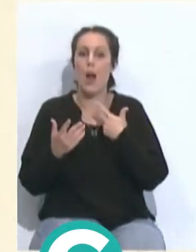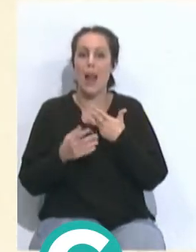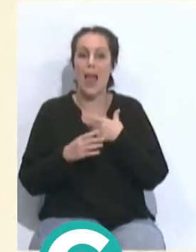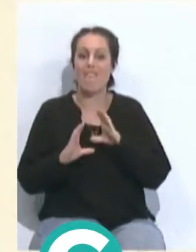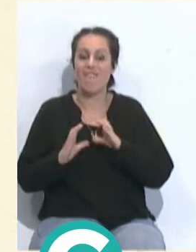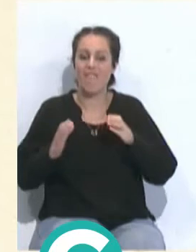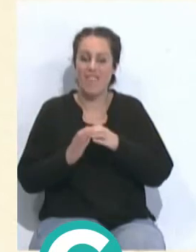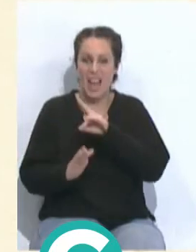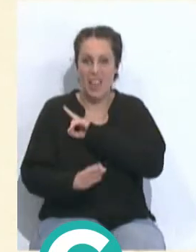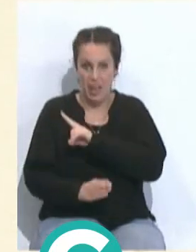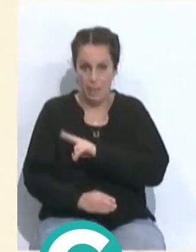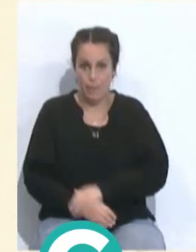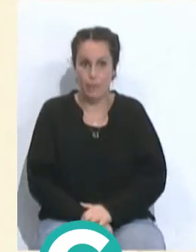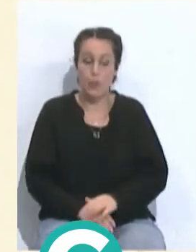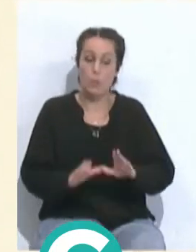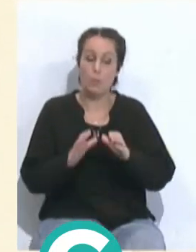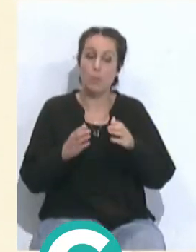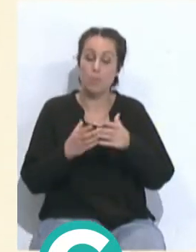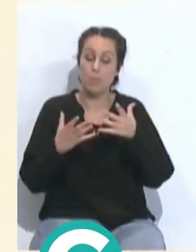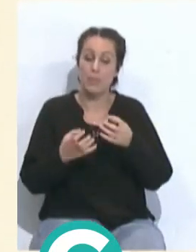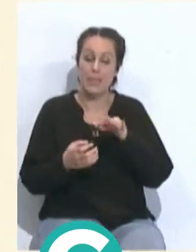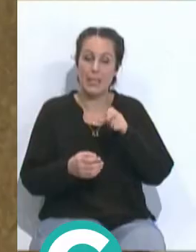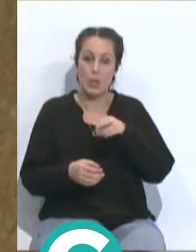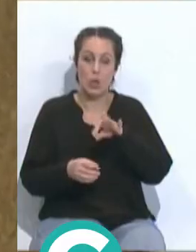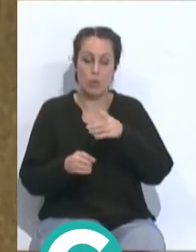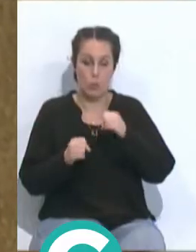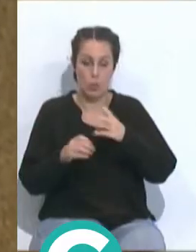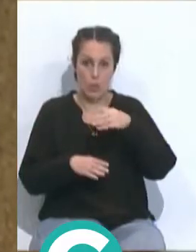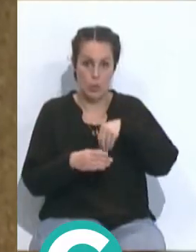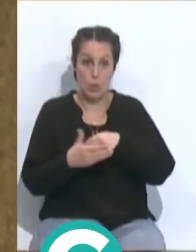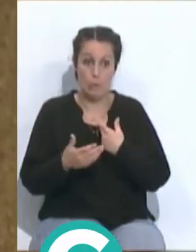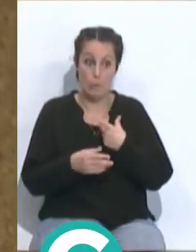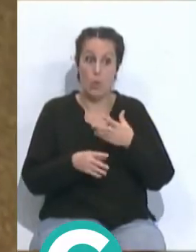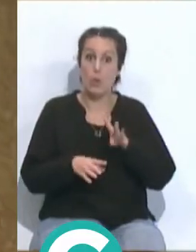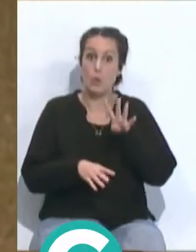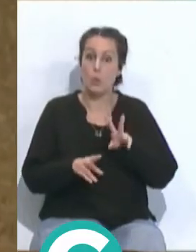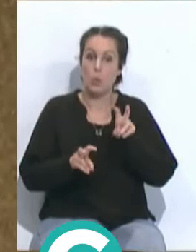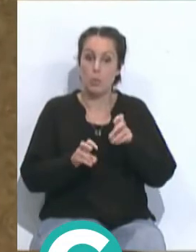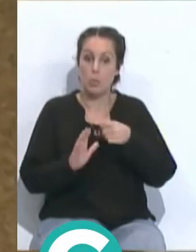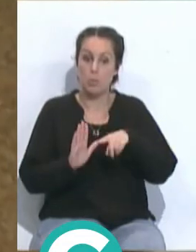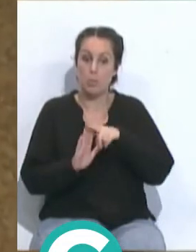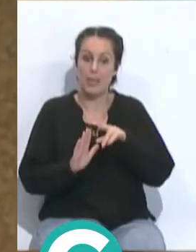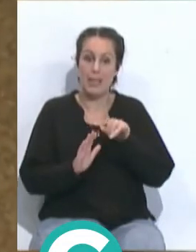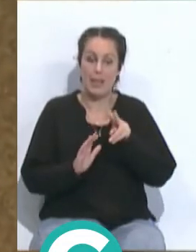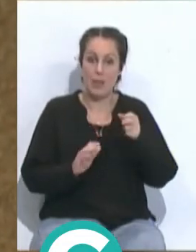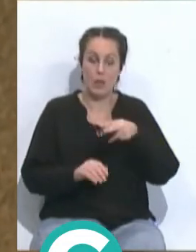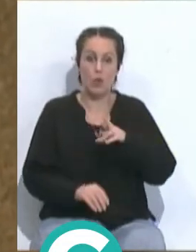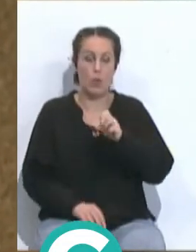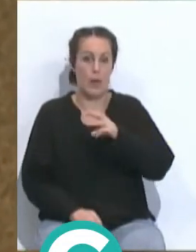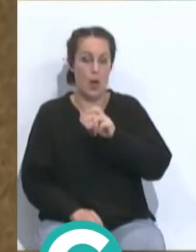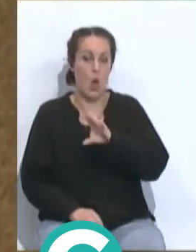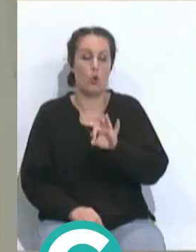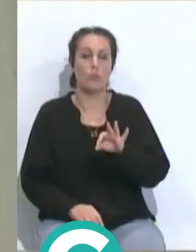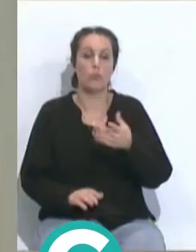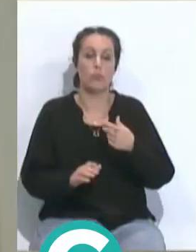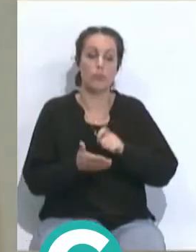Brigada. Así que comparsa de Tino que estará en el concurso. Y otro anuncio, un nuevo cuarteto que escribe Iván Romero Castellón, pero en